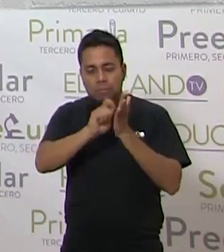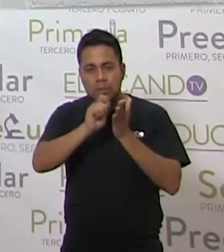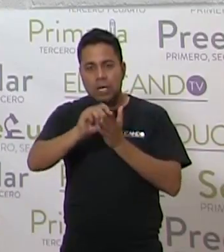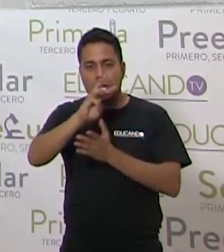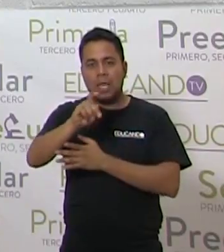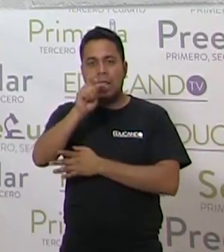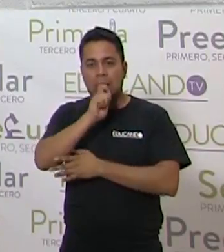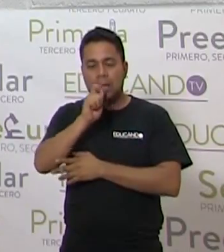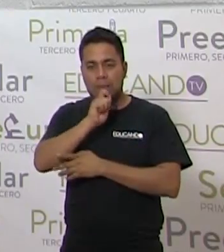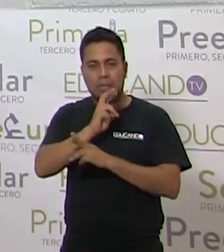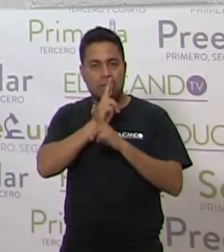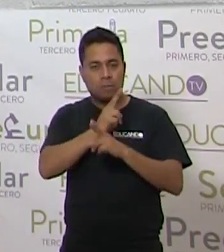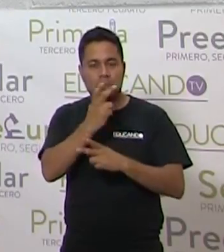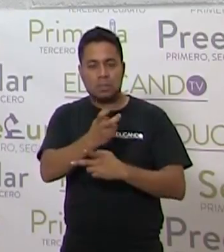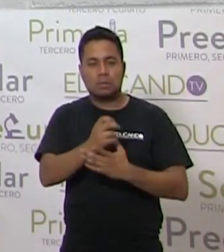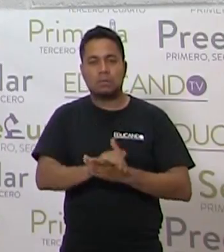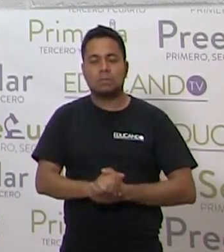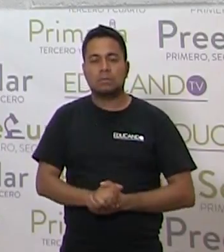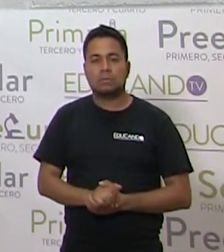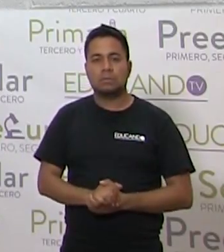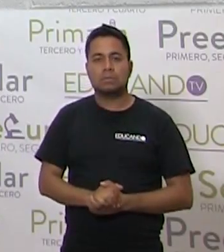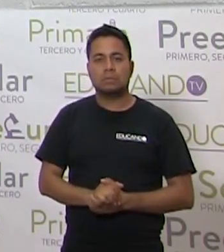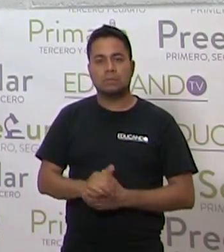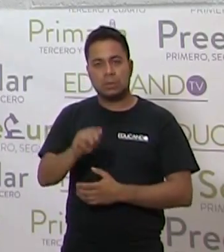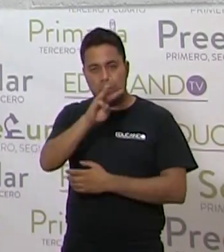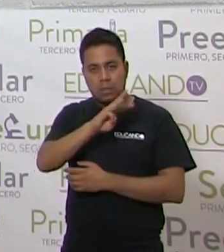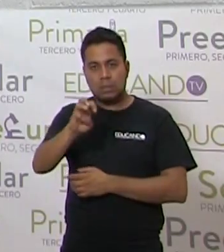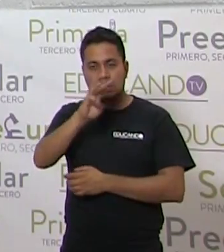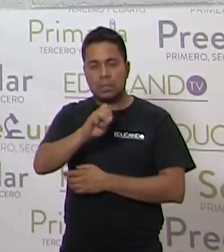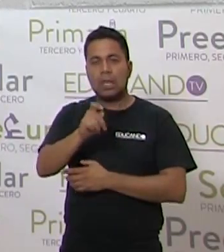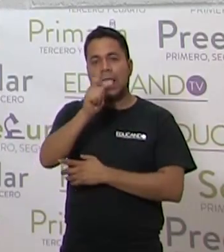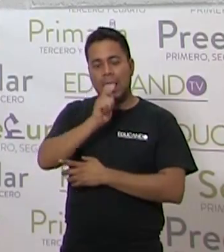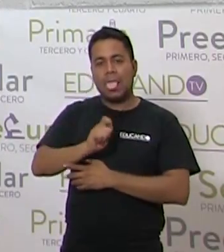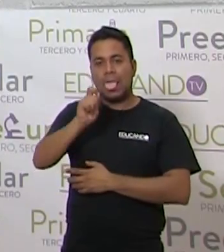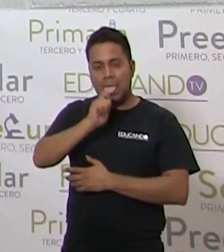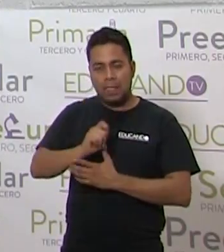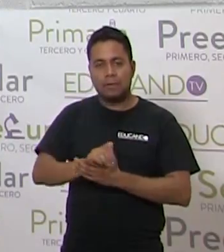la respuesta 300